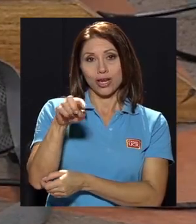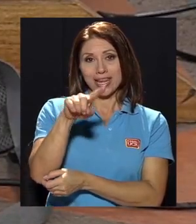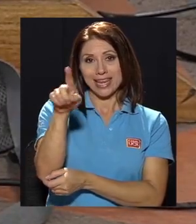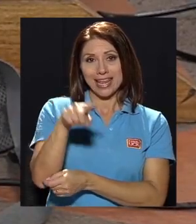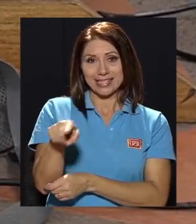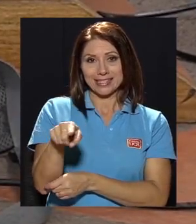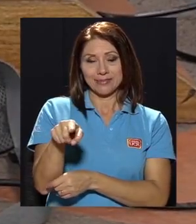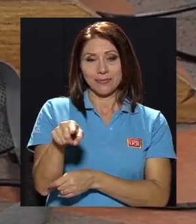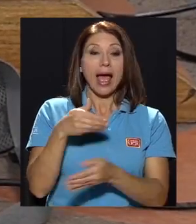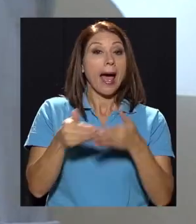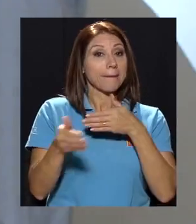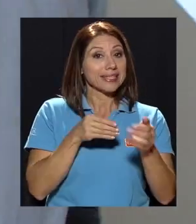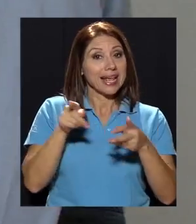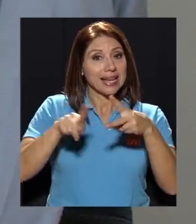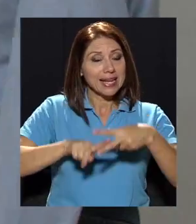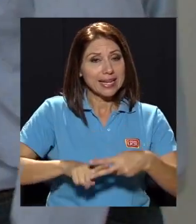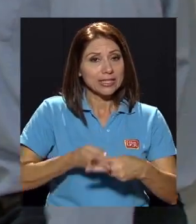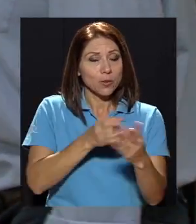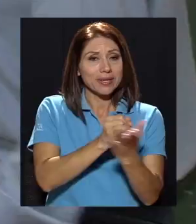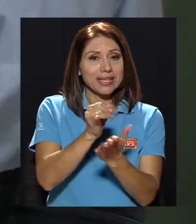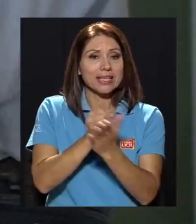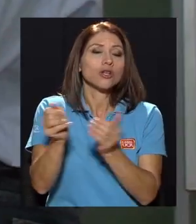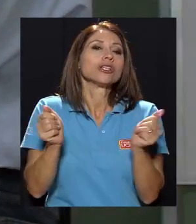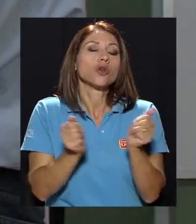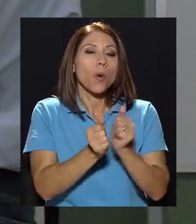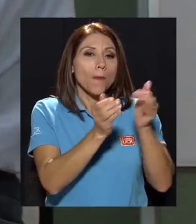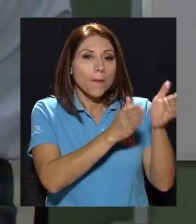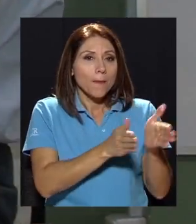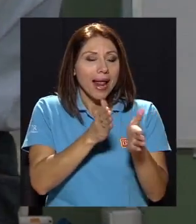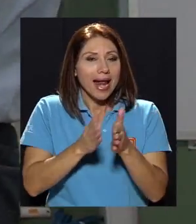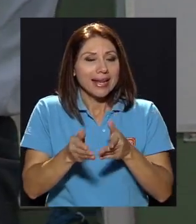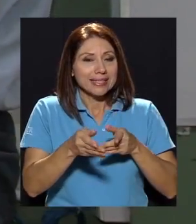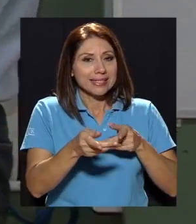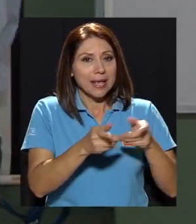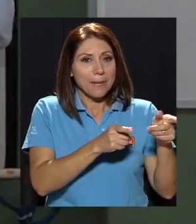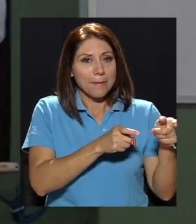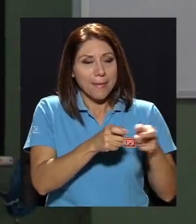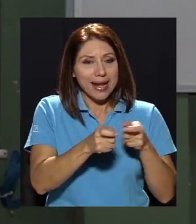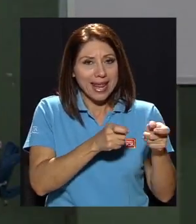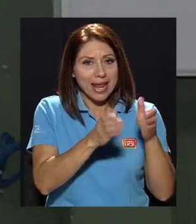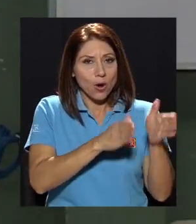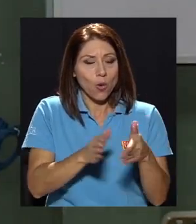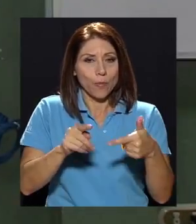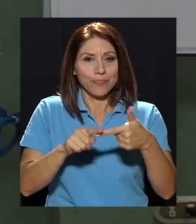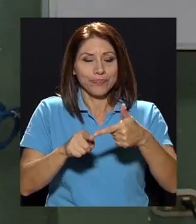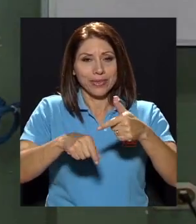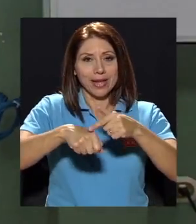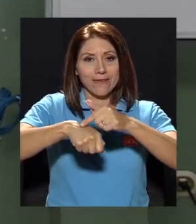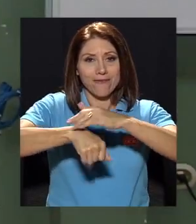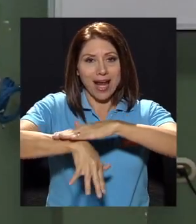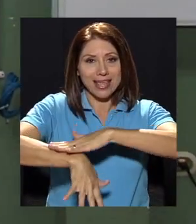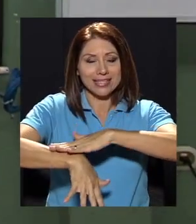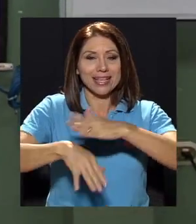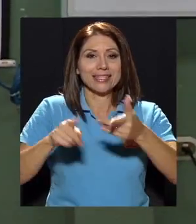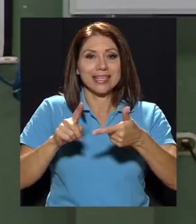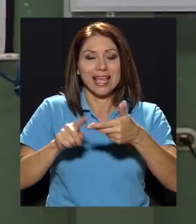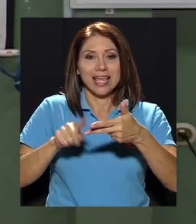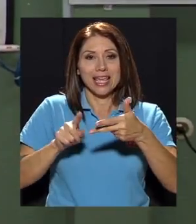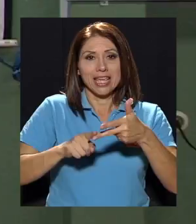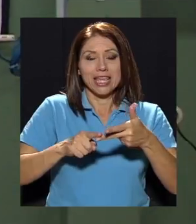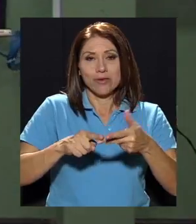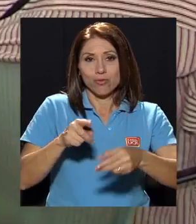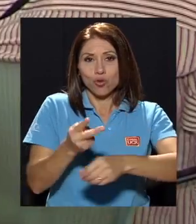sus investigaciones en planes de manejo en raíces y tubérculos tropicales, ha mantenido como principal línea